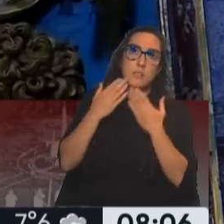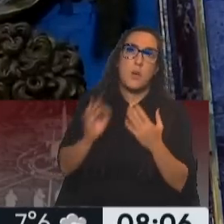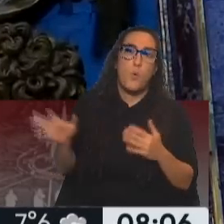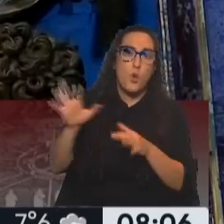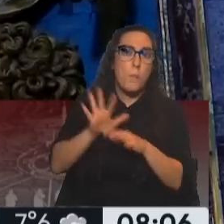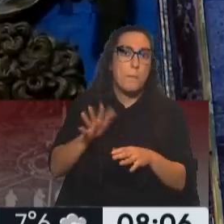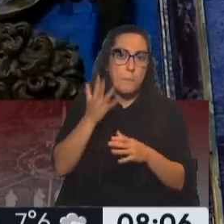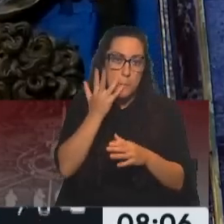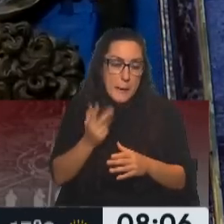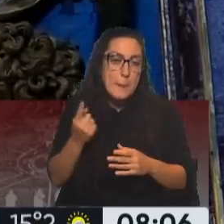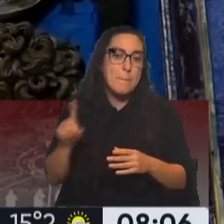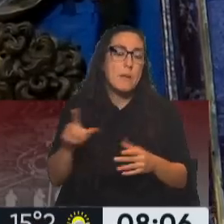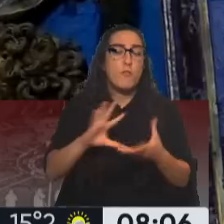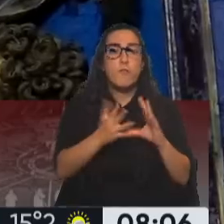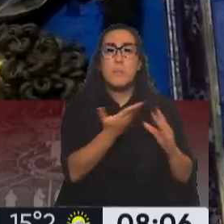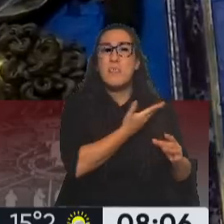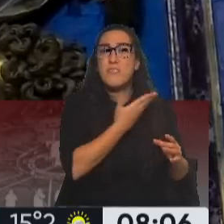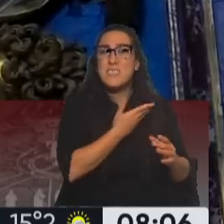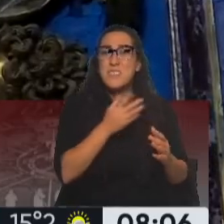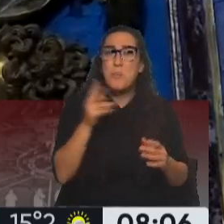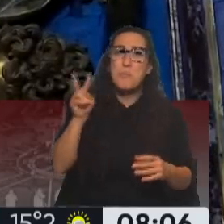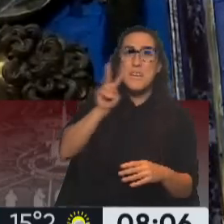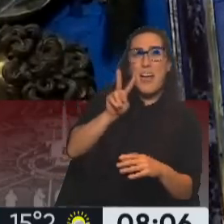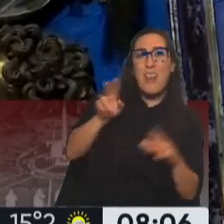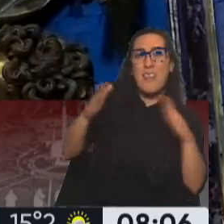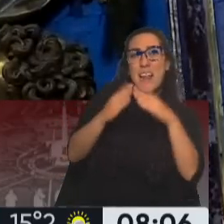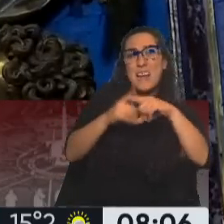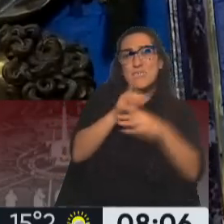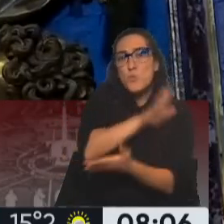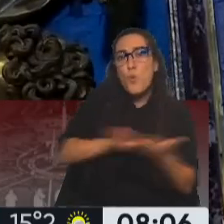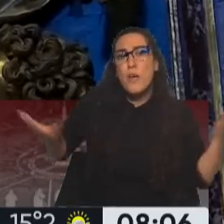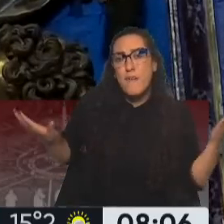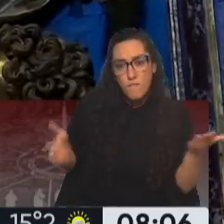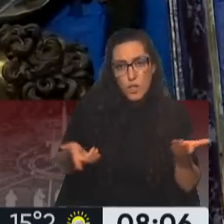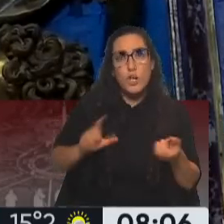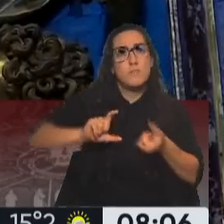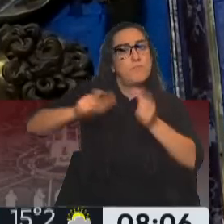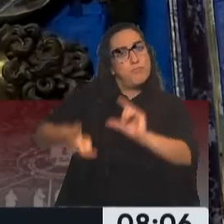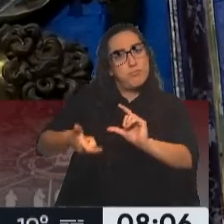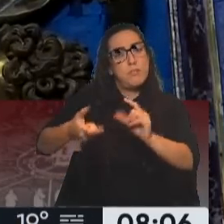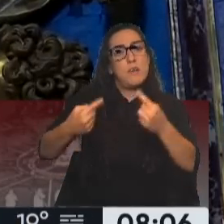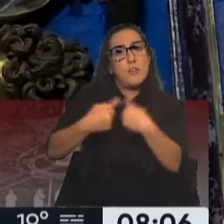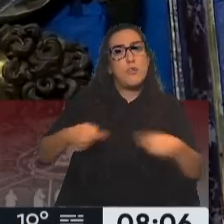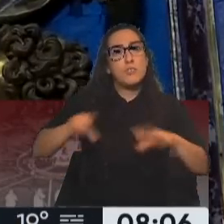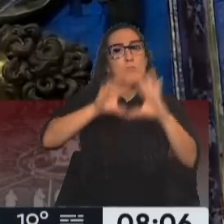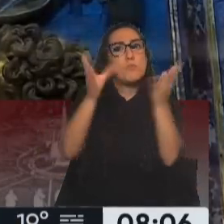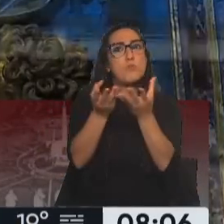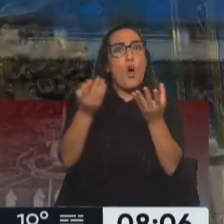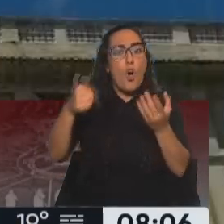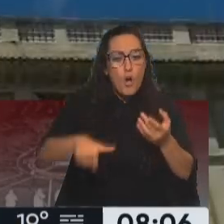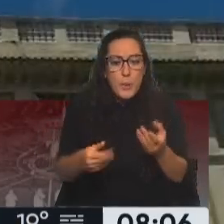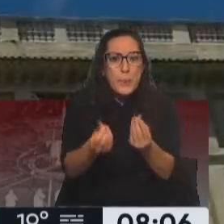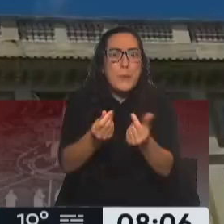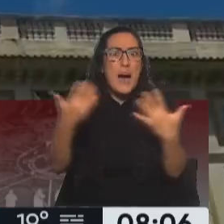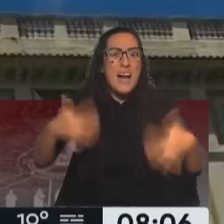esta dinámica de Francisco es novedosa y es una mirada nueva de la Iglesia. Y es la que le ha marcado todo ese tipo de cosas que hoy el mundo está valorando, diferentes de lo